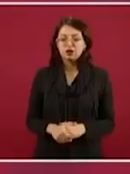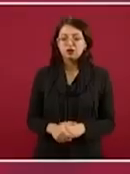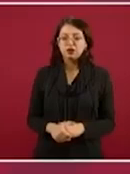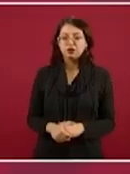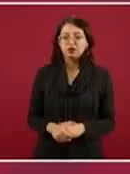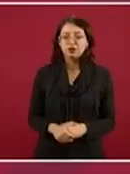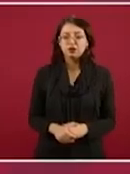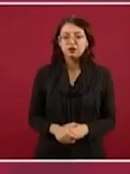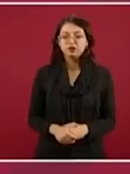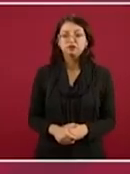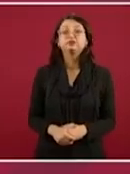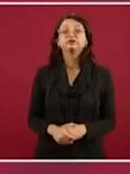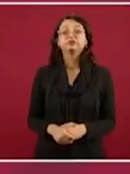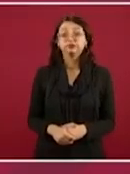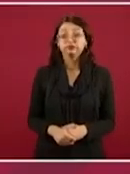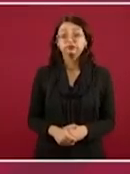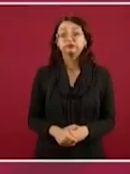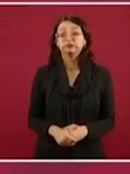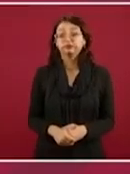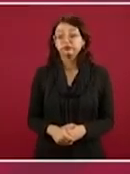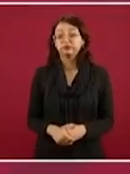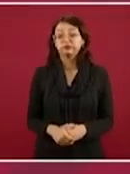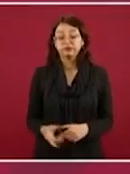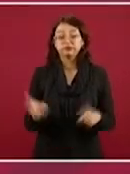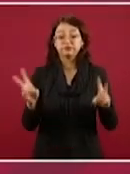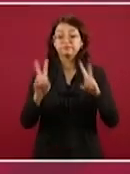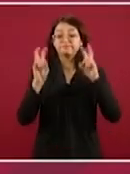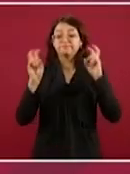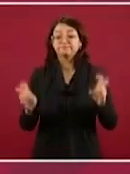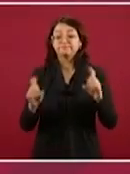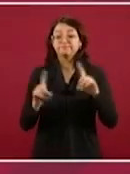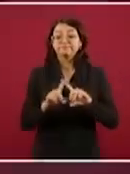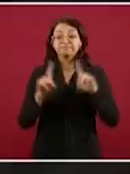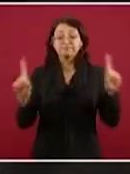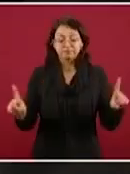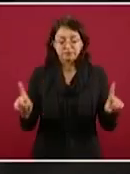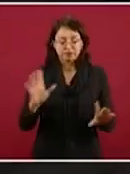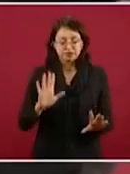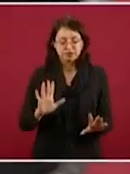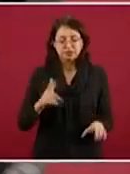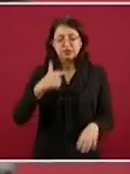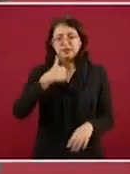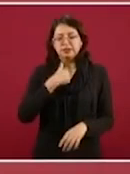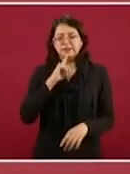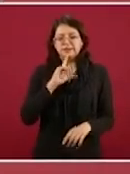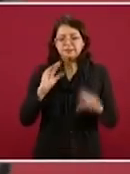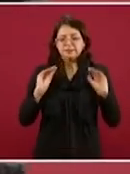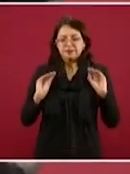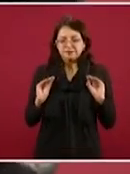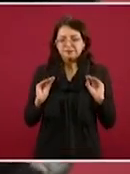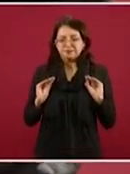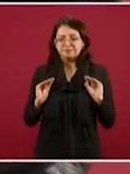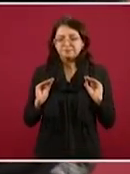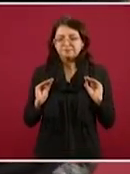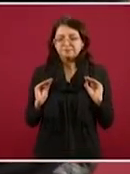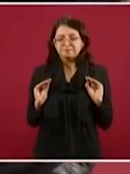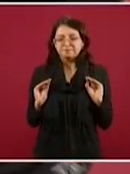Ya eso es otra cosa, pero me reservo mi derecho